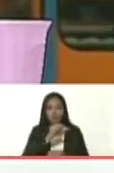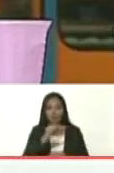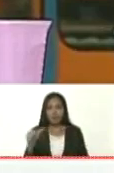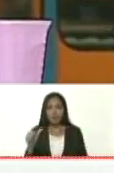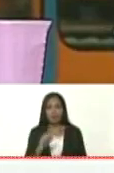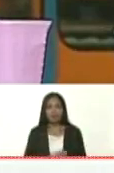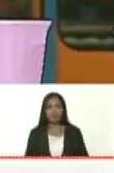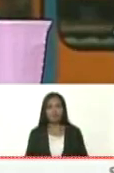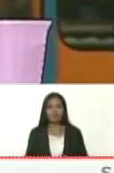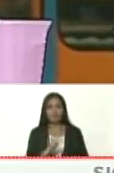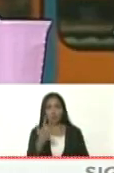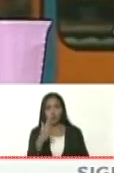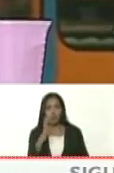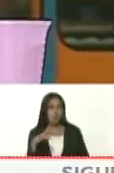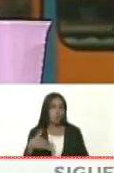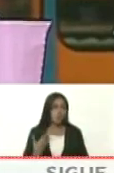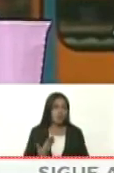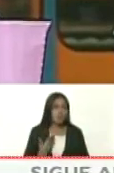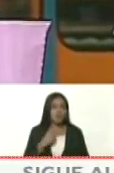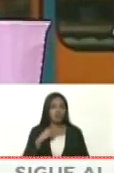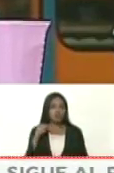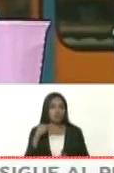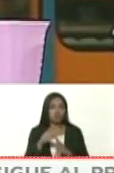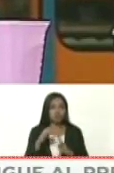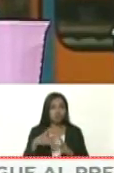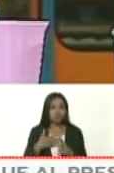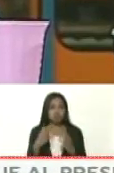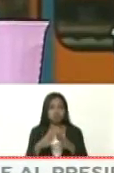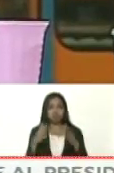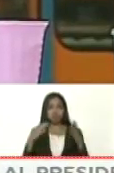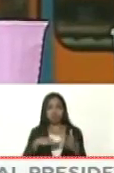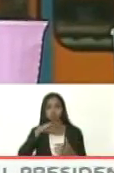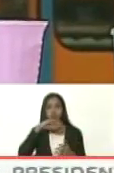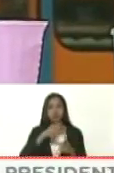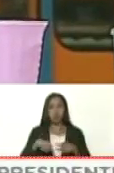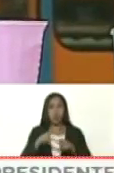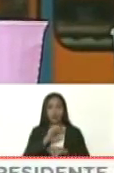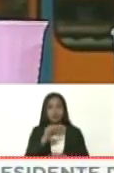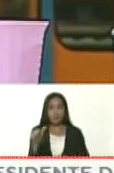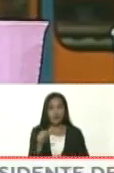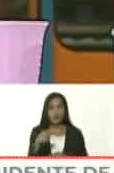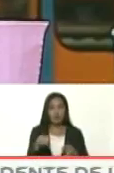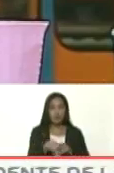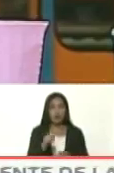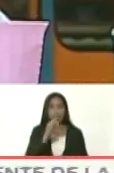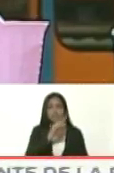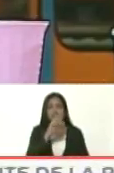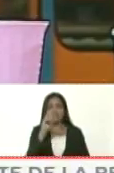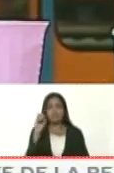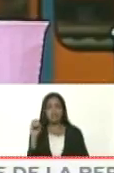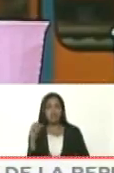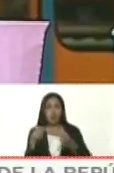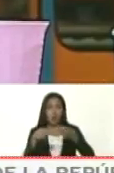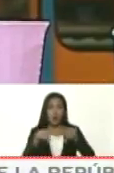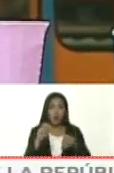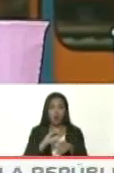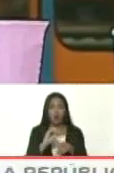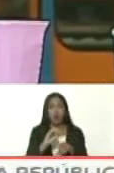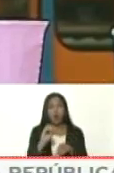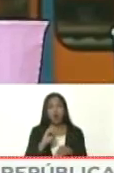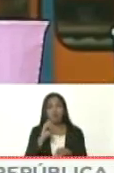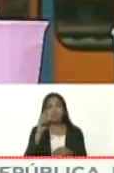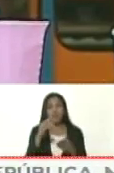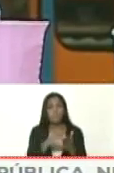decir, que vamos a poder llenar las granjas del país semanalmente con 100 huevos o